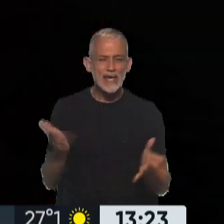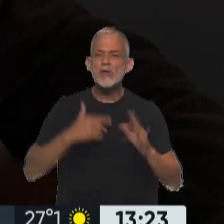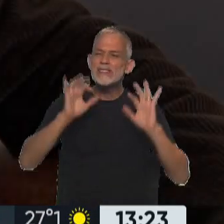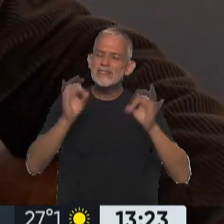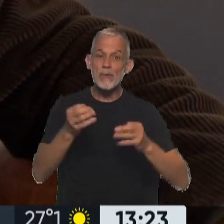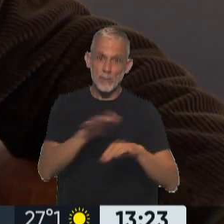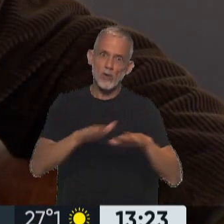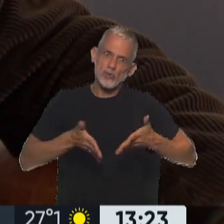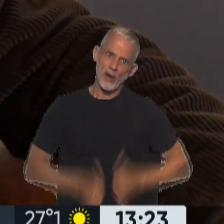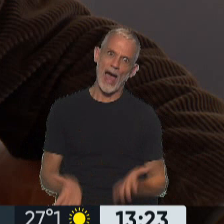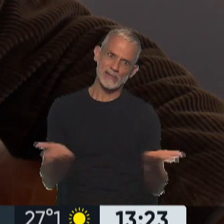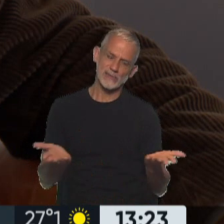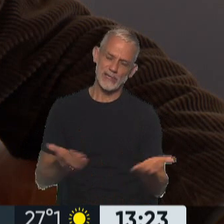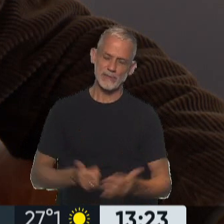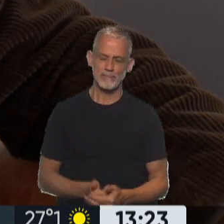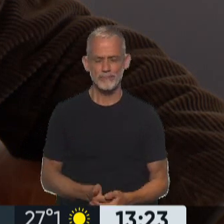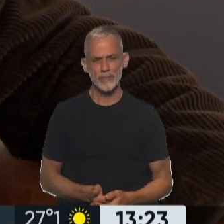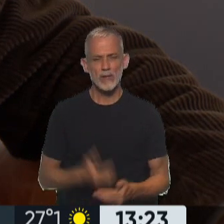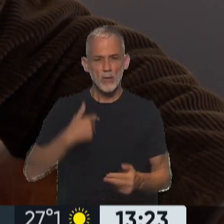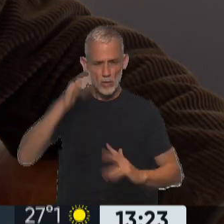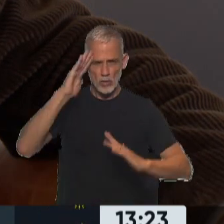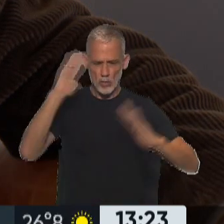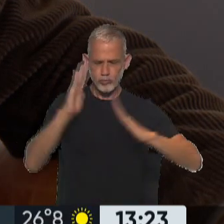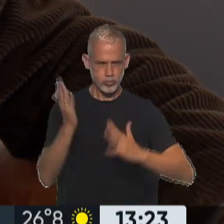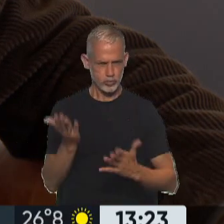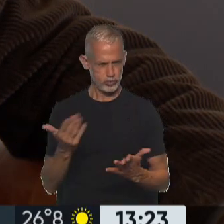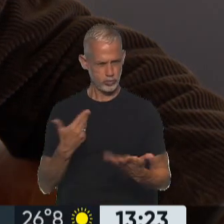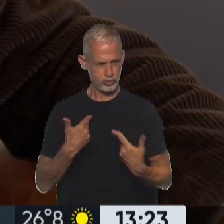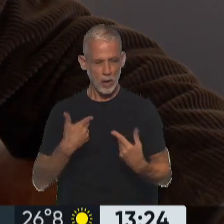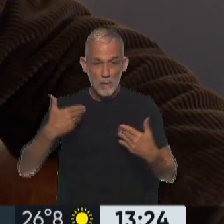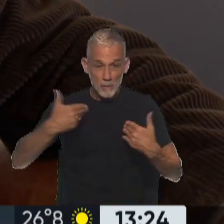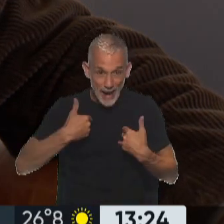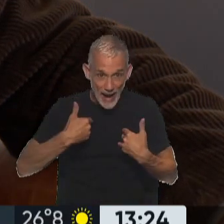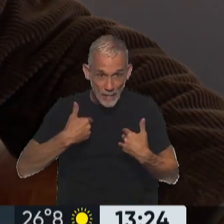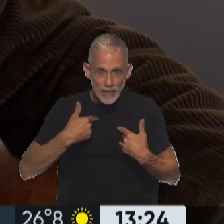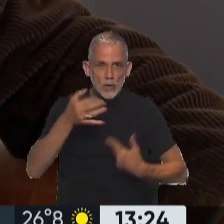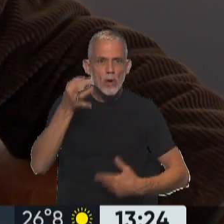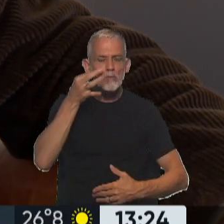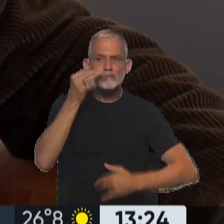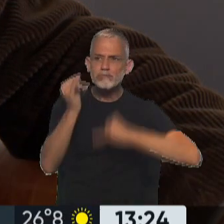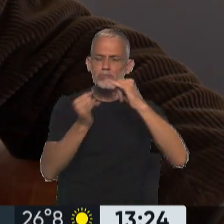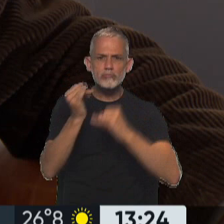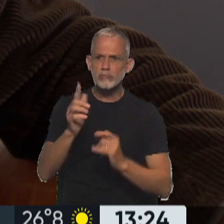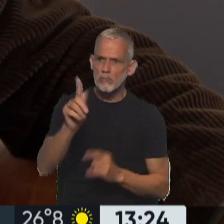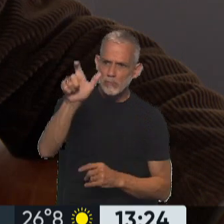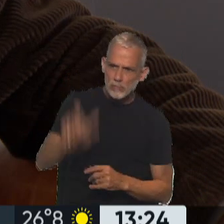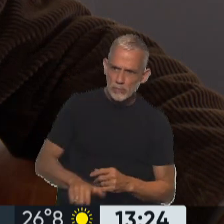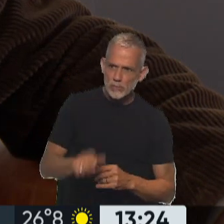chicos nacen. Esto me conmocionó tremendamente y para mí era un testimonio de su propia